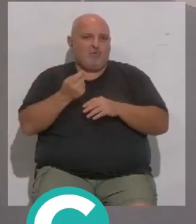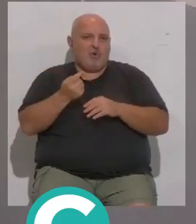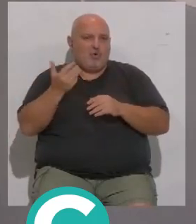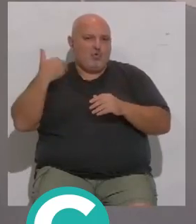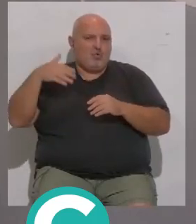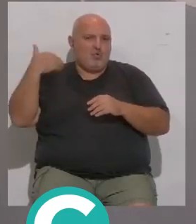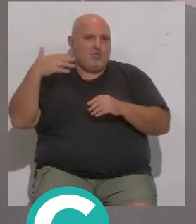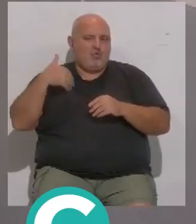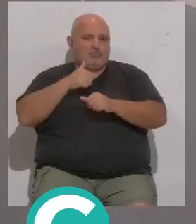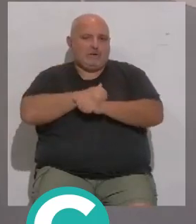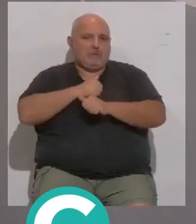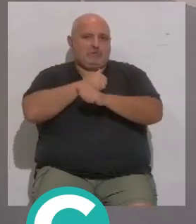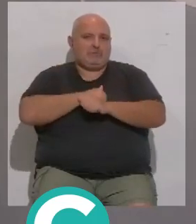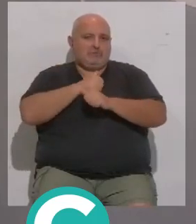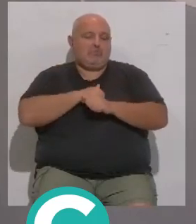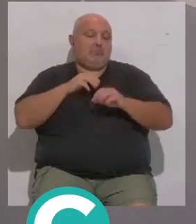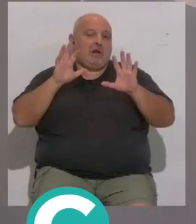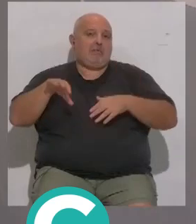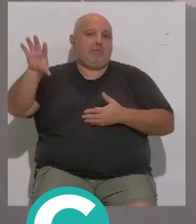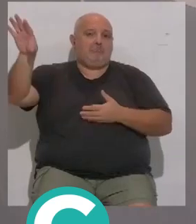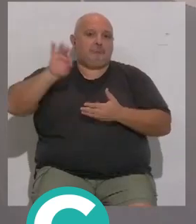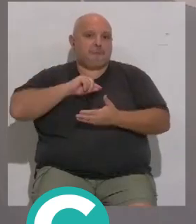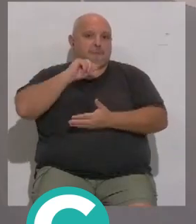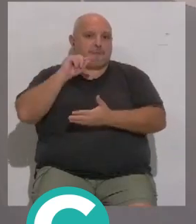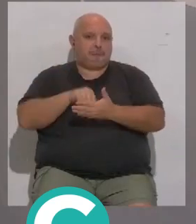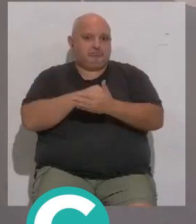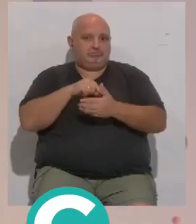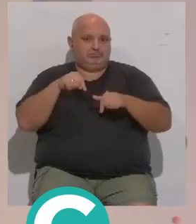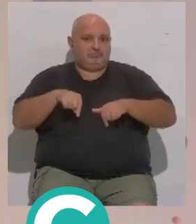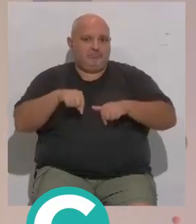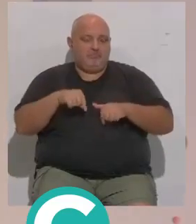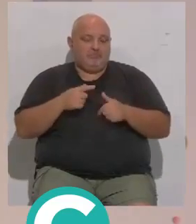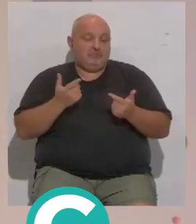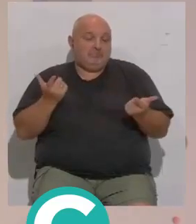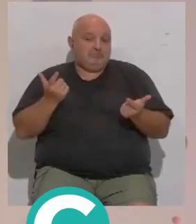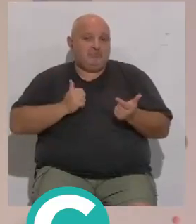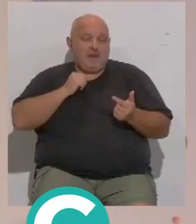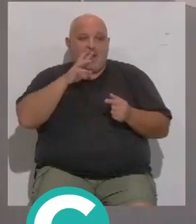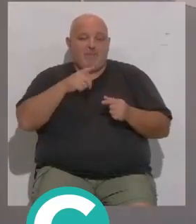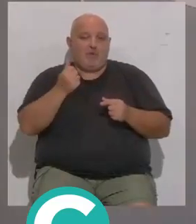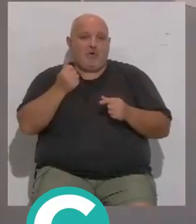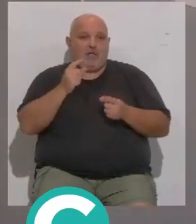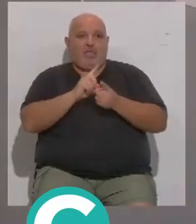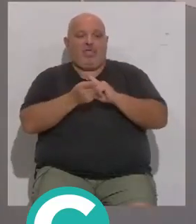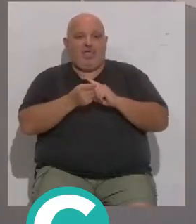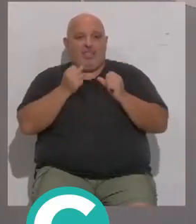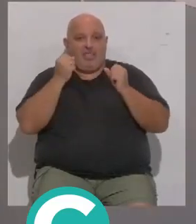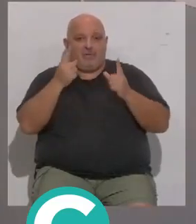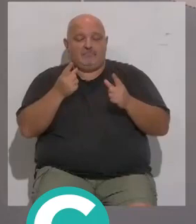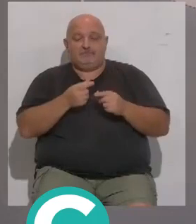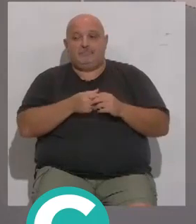verdad que decíamos también ayer que no hay peor cuña que la del mismo árbol, ¿no? Y creo que Rubén Alcaraz,